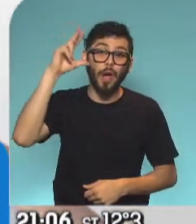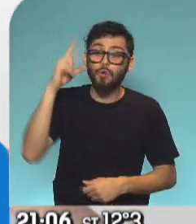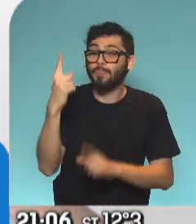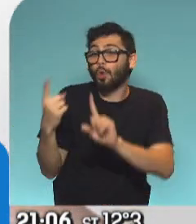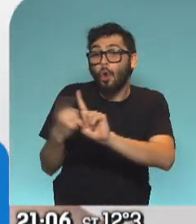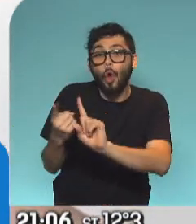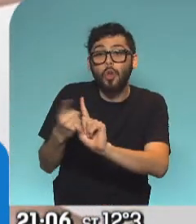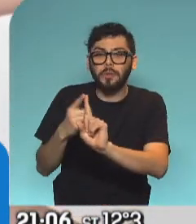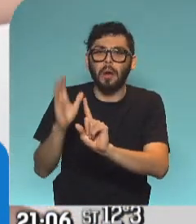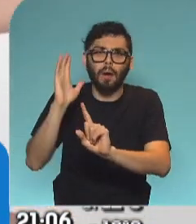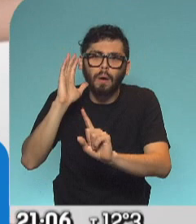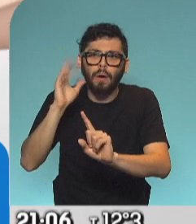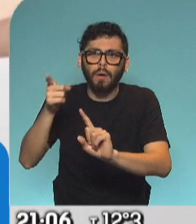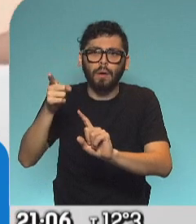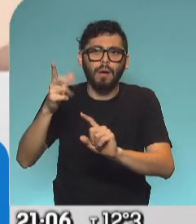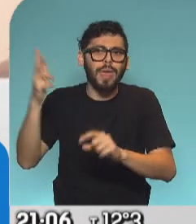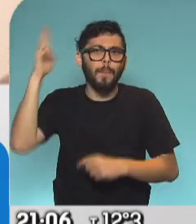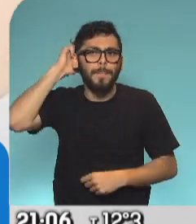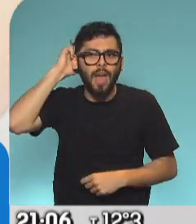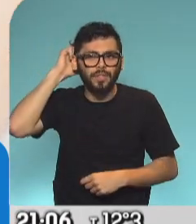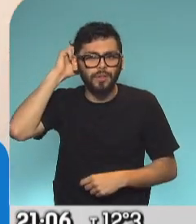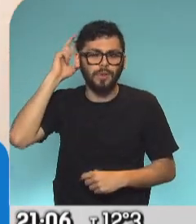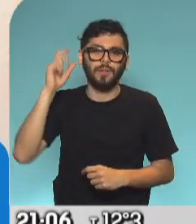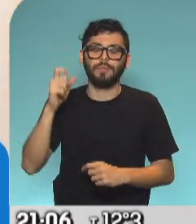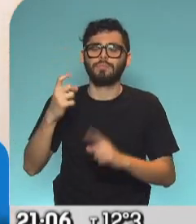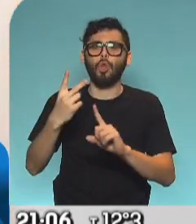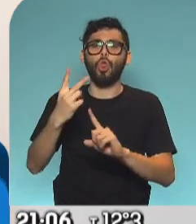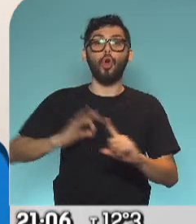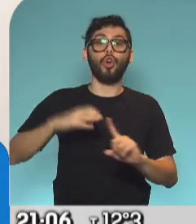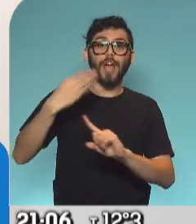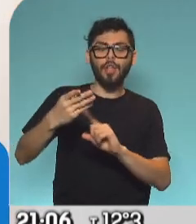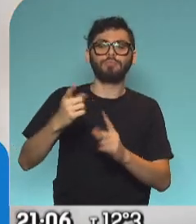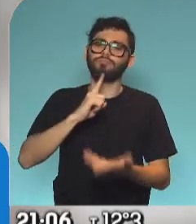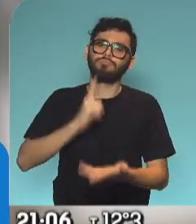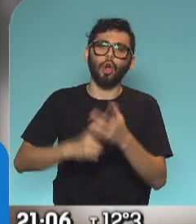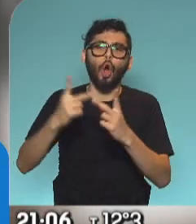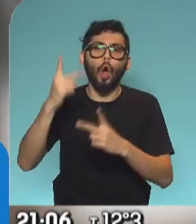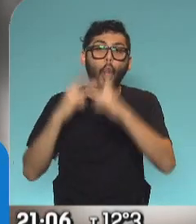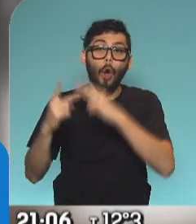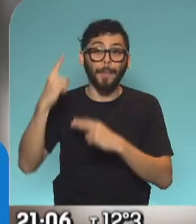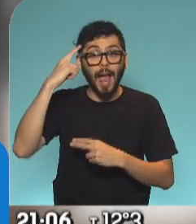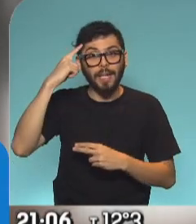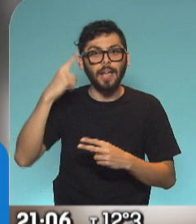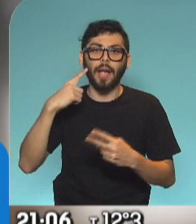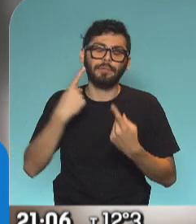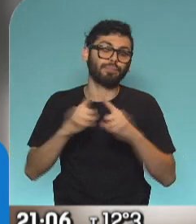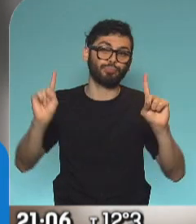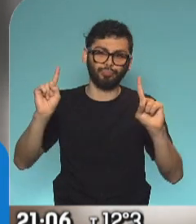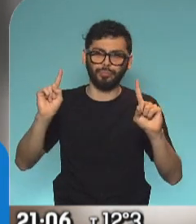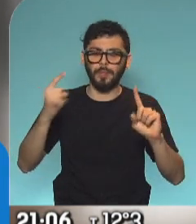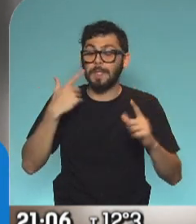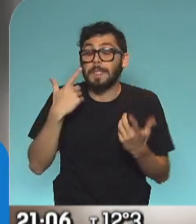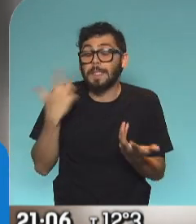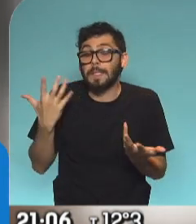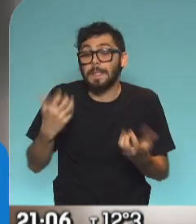del implante coclear. 2 años más tarde decidió operarse y ahí comenzó otra historia. Era todo o nada